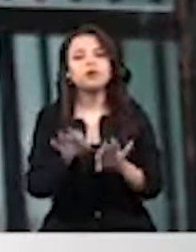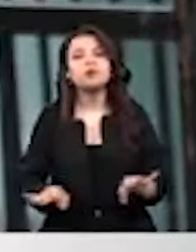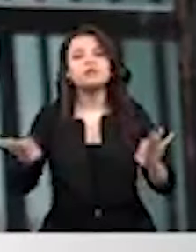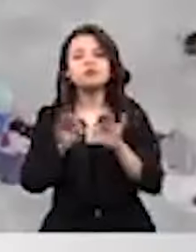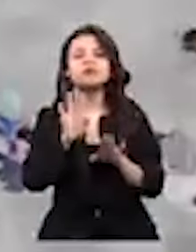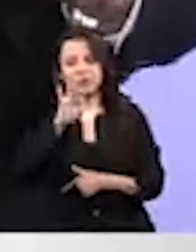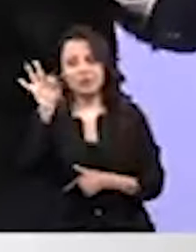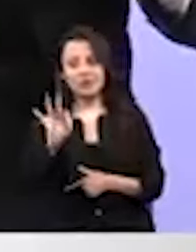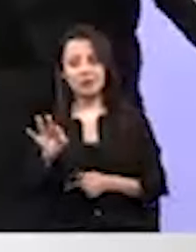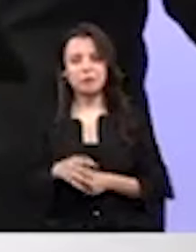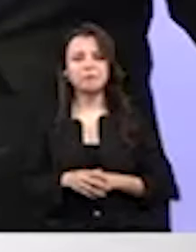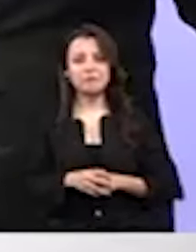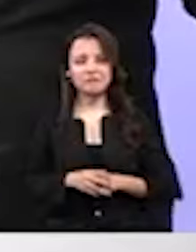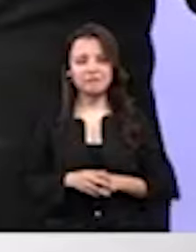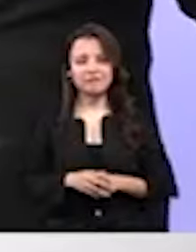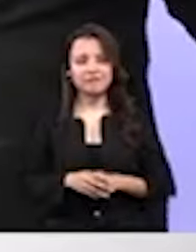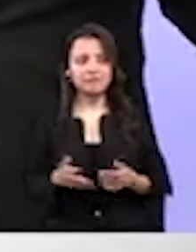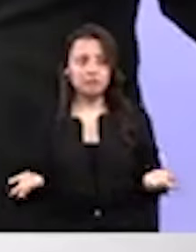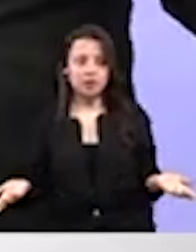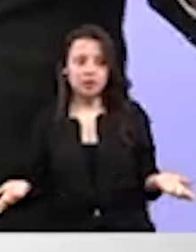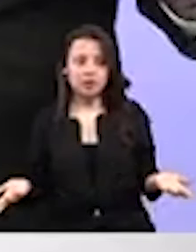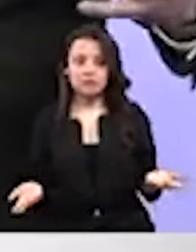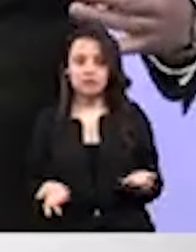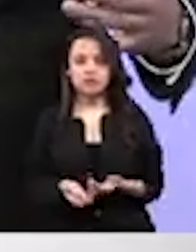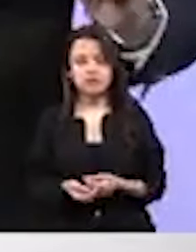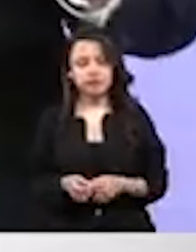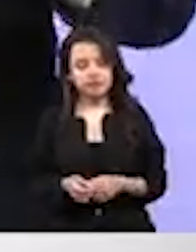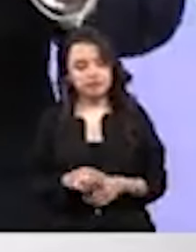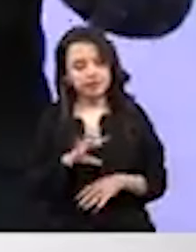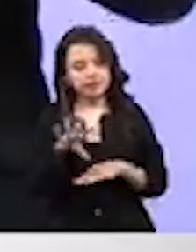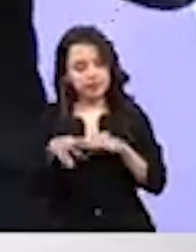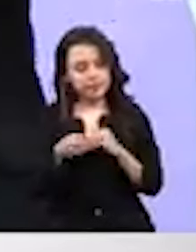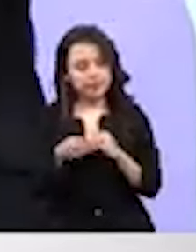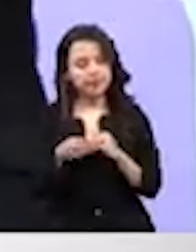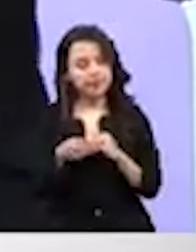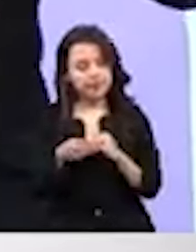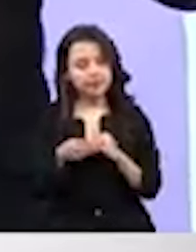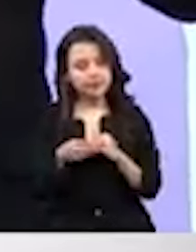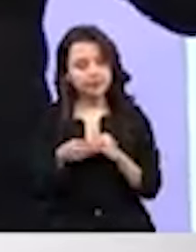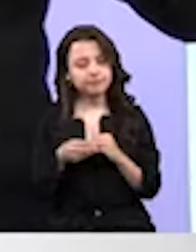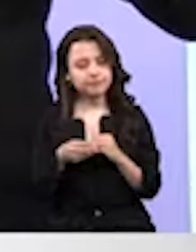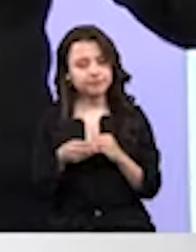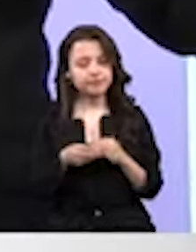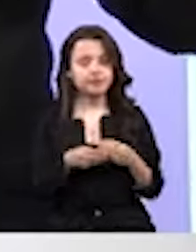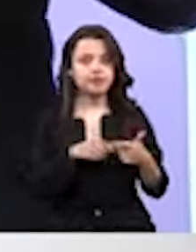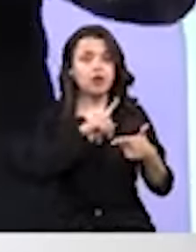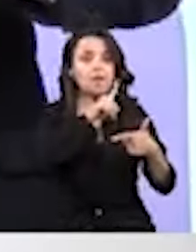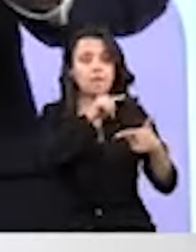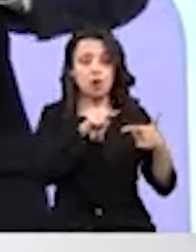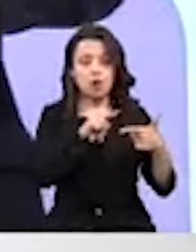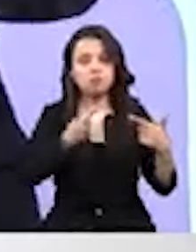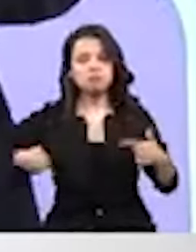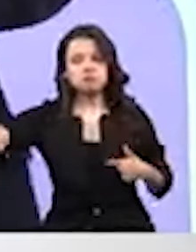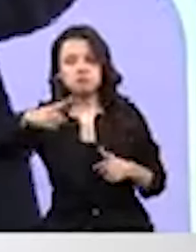datos personales. A propósito, bueno, de lo que también mostramos al comienzo, y es que pese a que la inflación habría bajado,